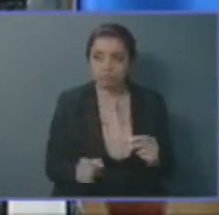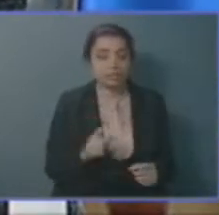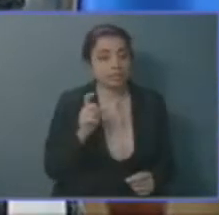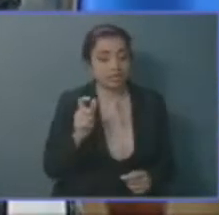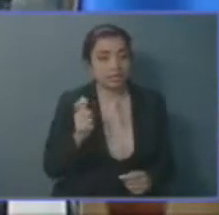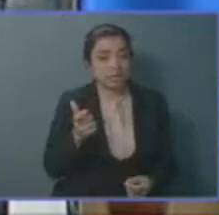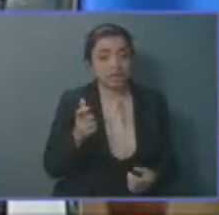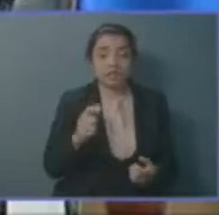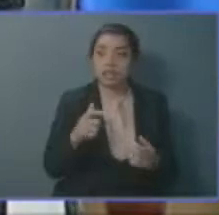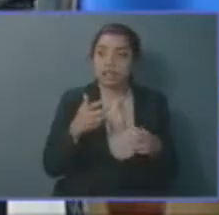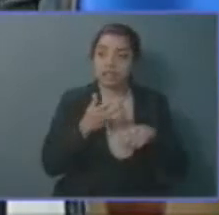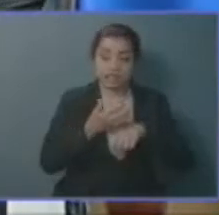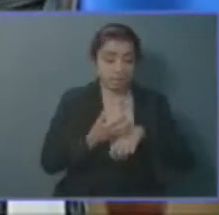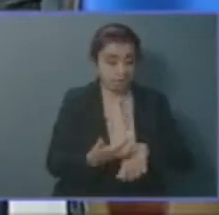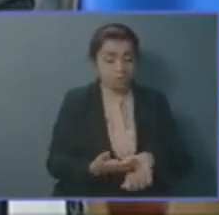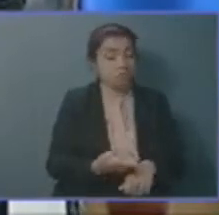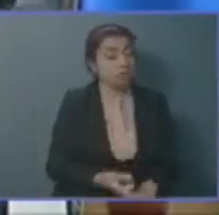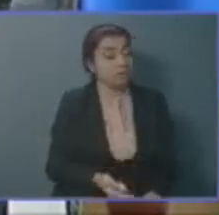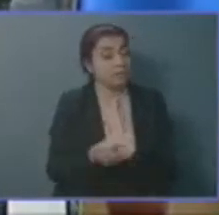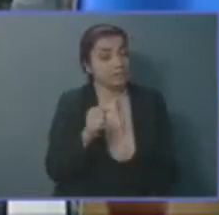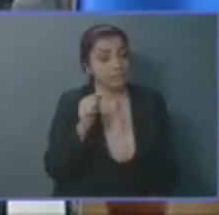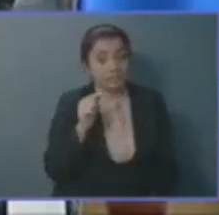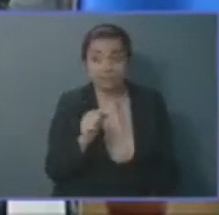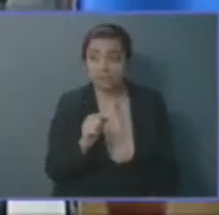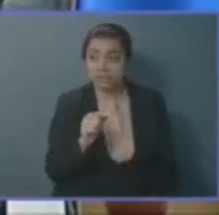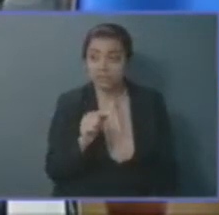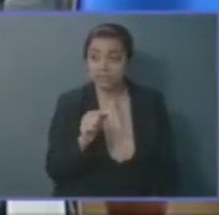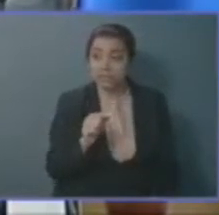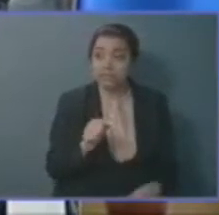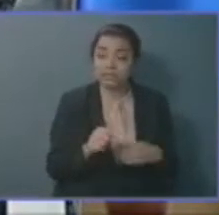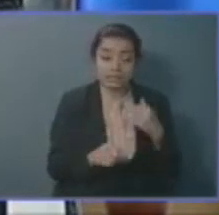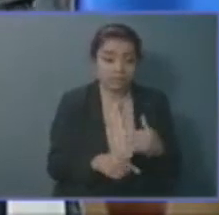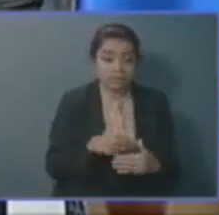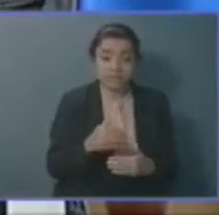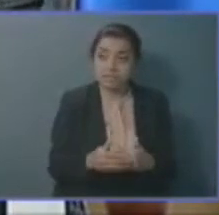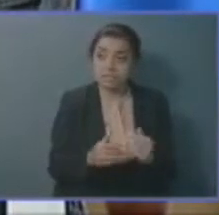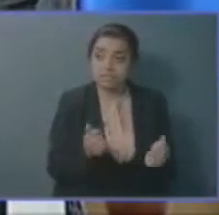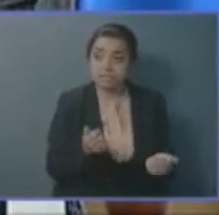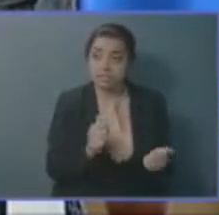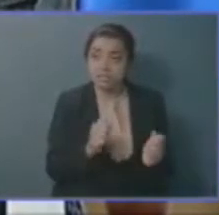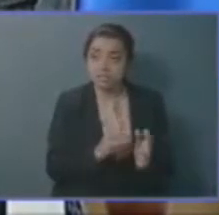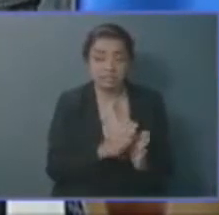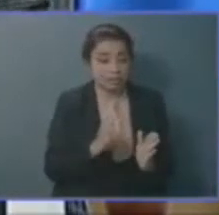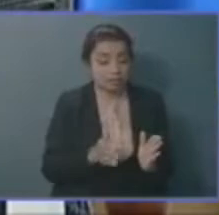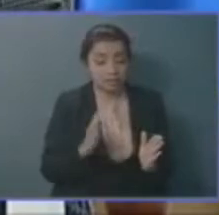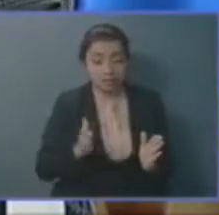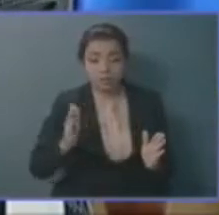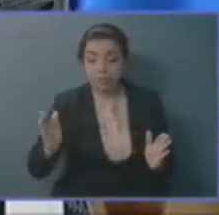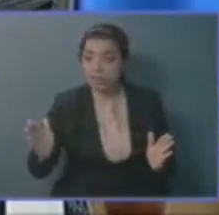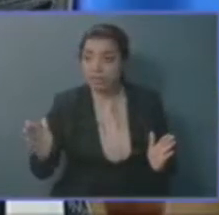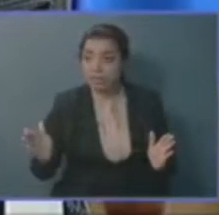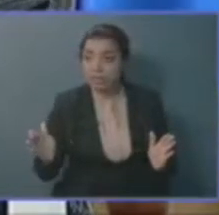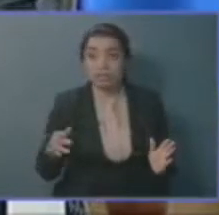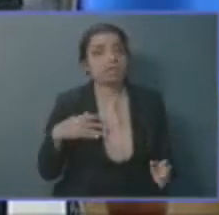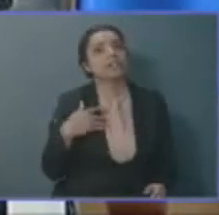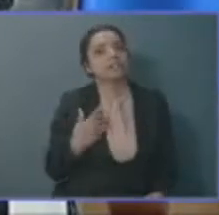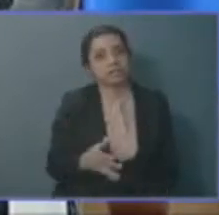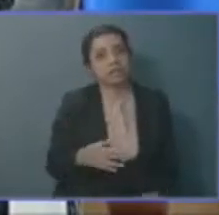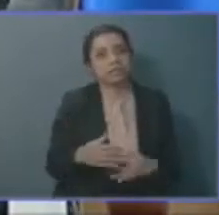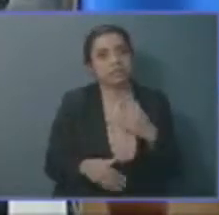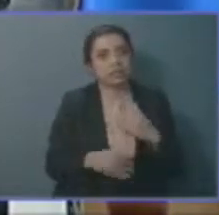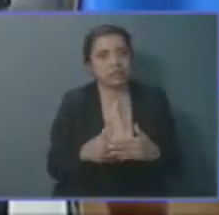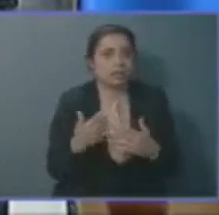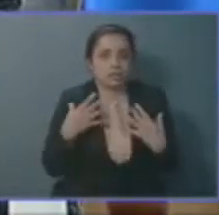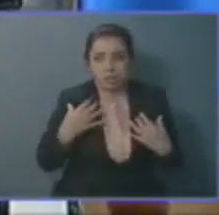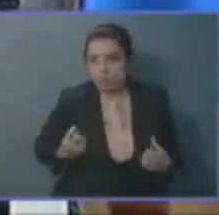público sería lo mínimo acorde a la evolución de las distintas fases que ya habíamos consensado con el